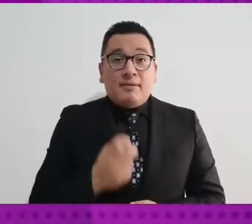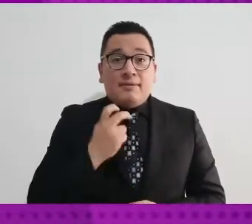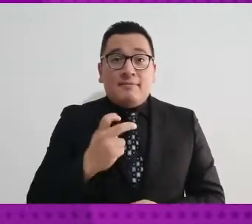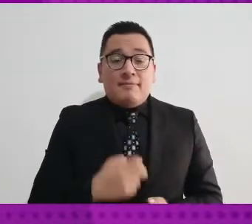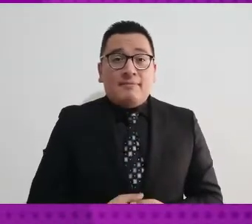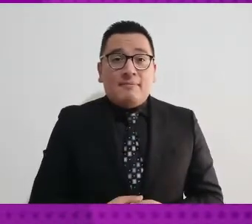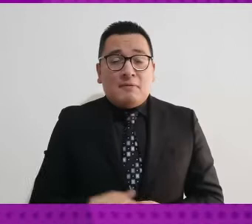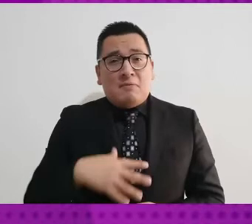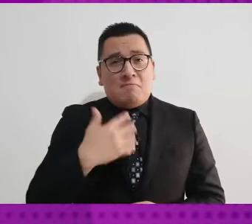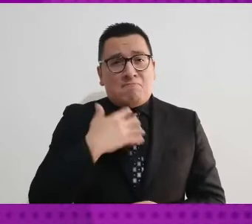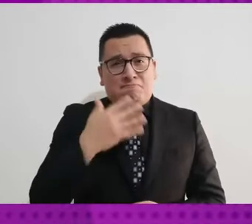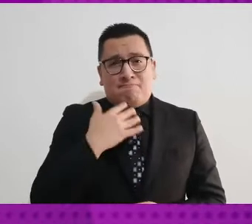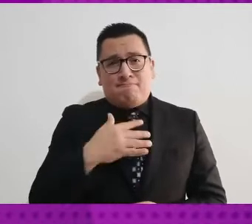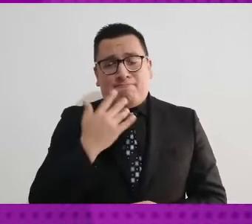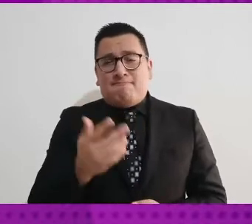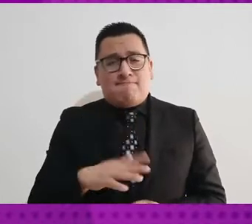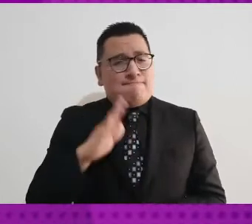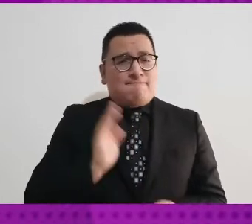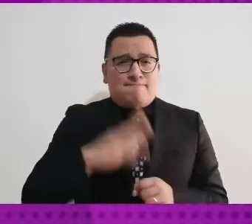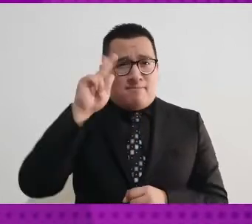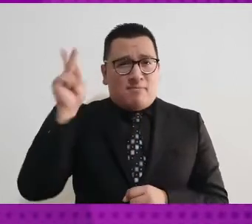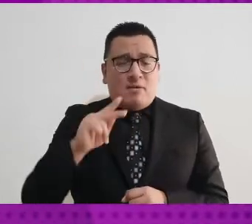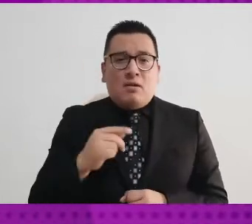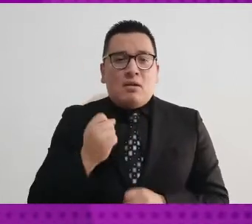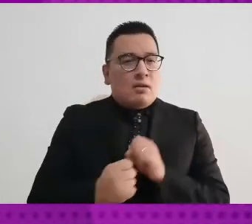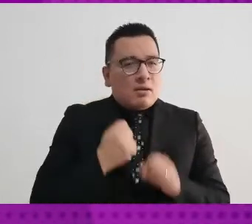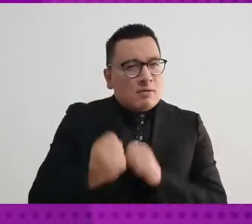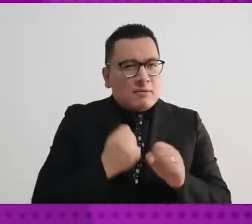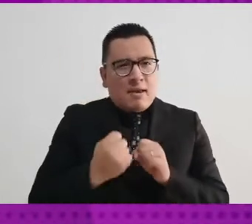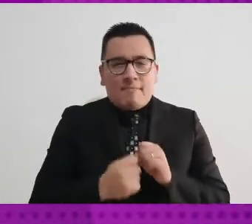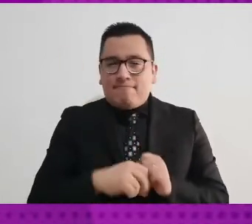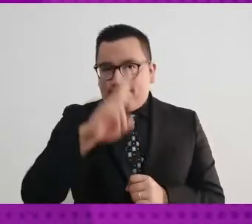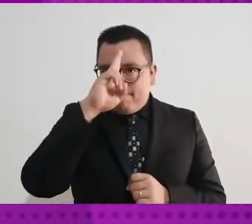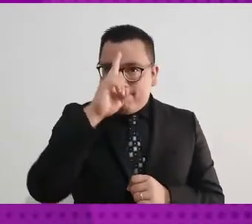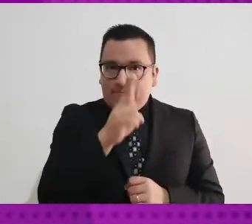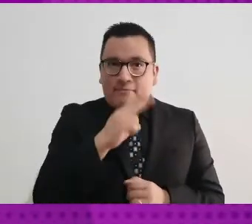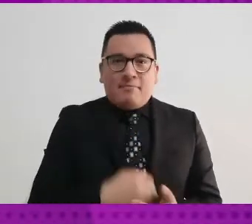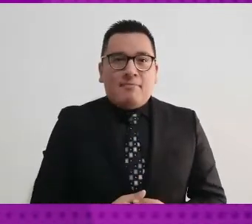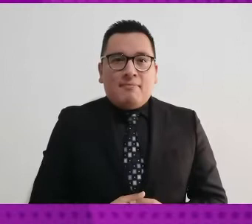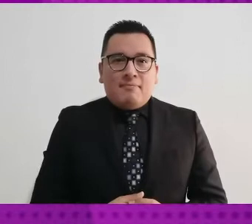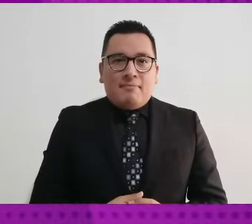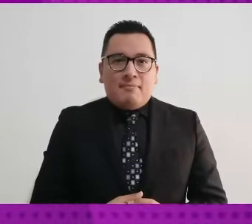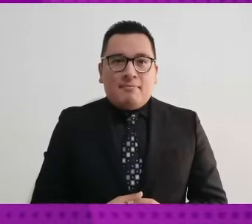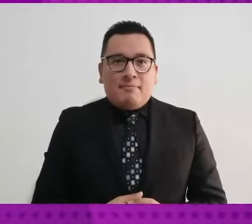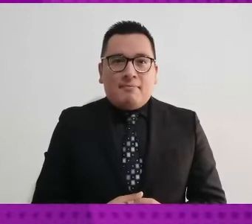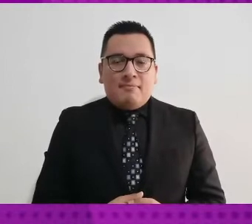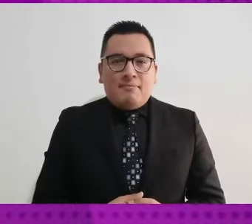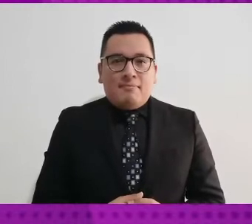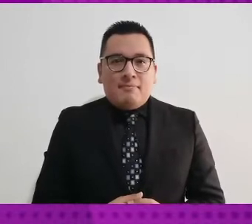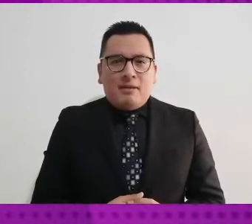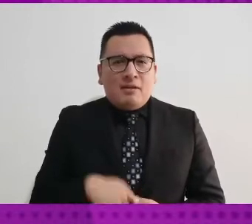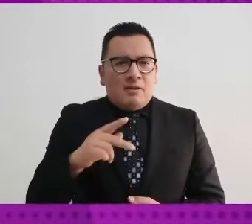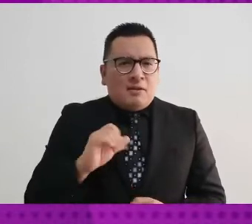que generaban mucha contaminación y con el tiempo, bueno, fueron prohibidos. Pero, a ver, ¿hay